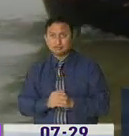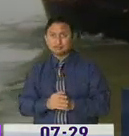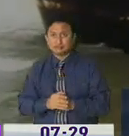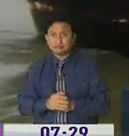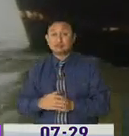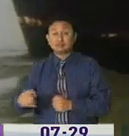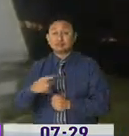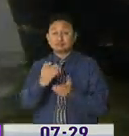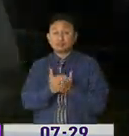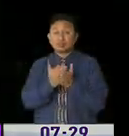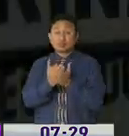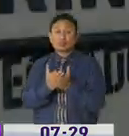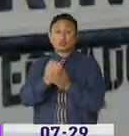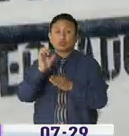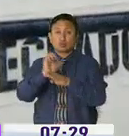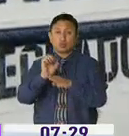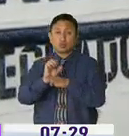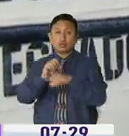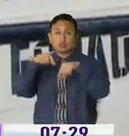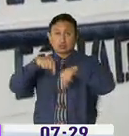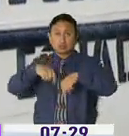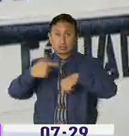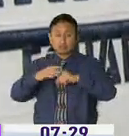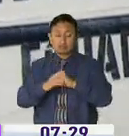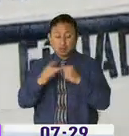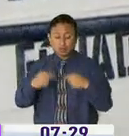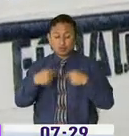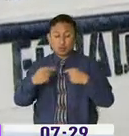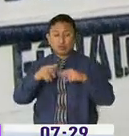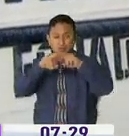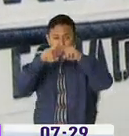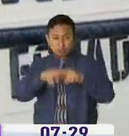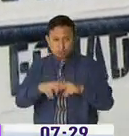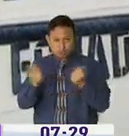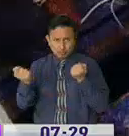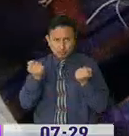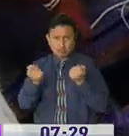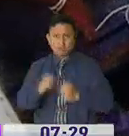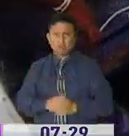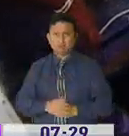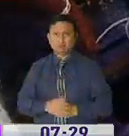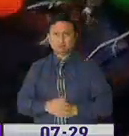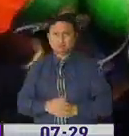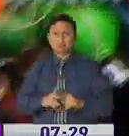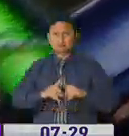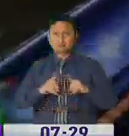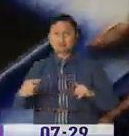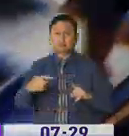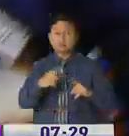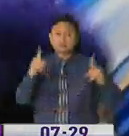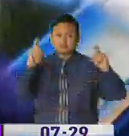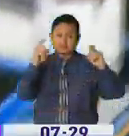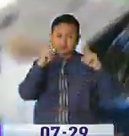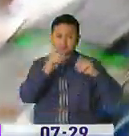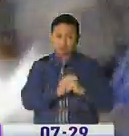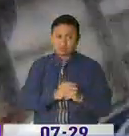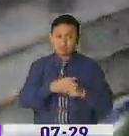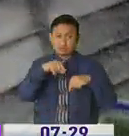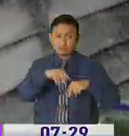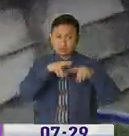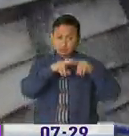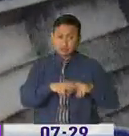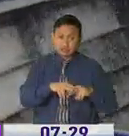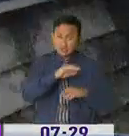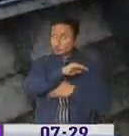Ecuador ejecutan constantes operaciones de control, pero señalan que es difícil llevar adelante un registro minucioso,